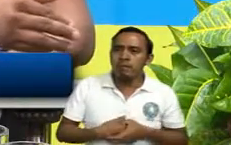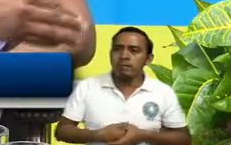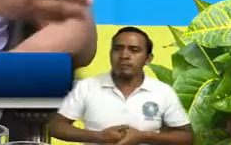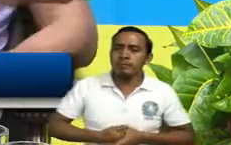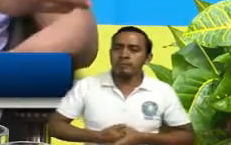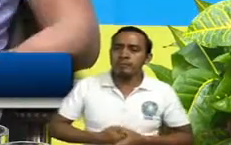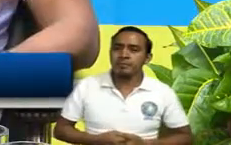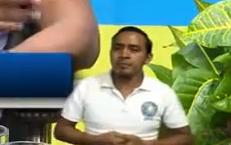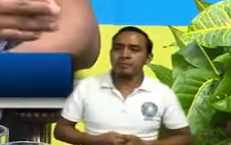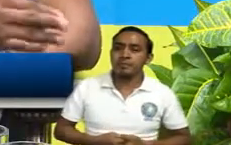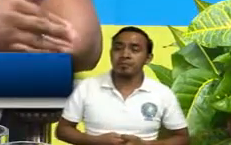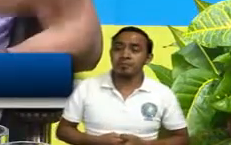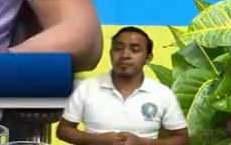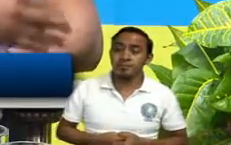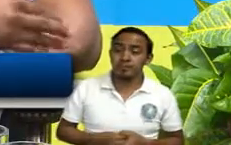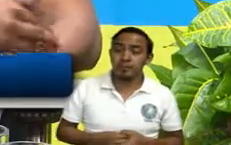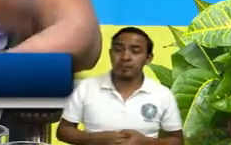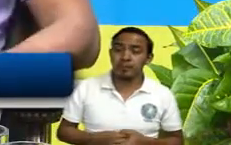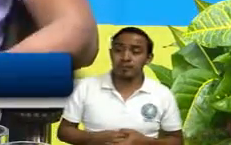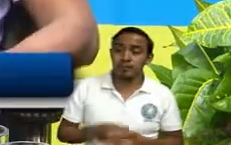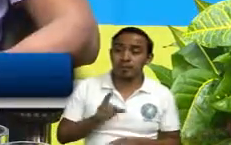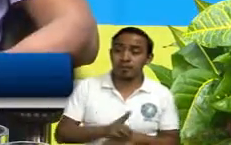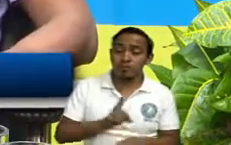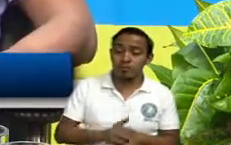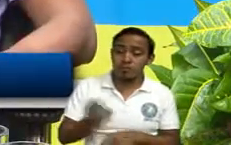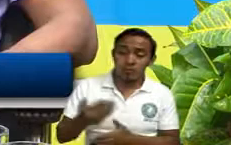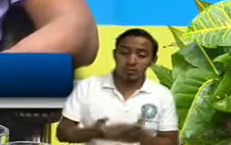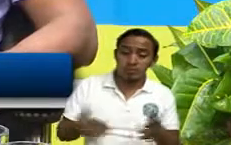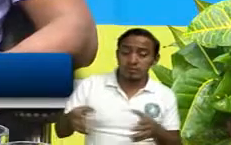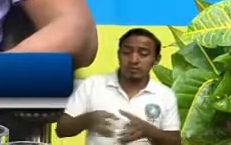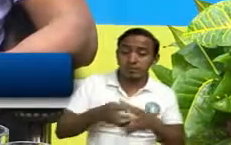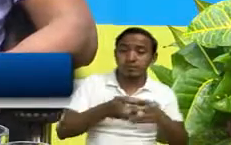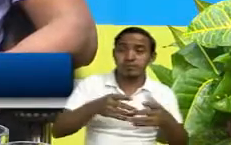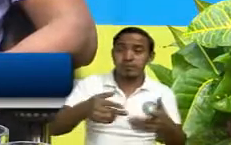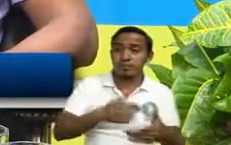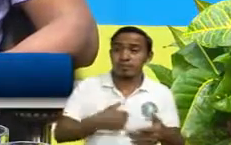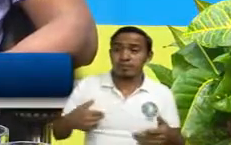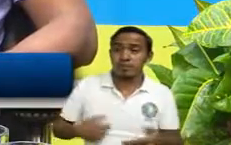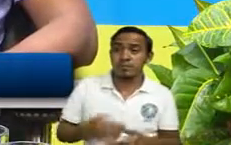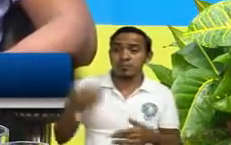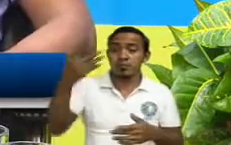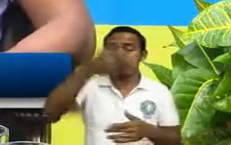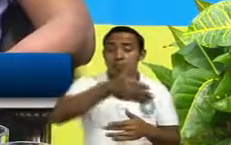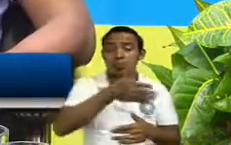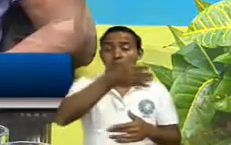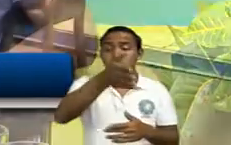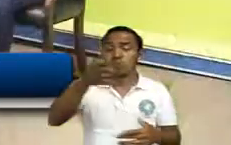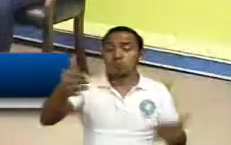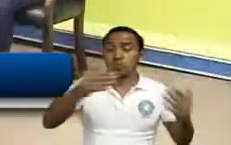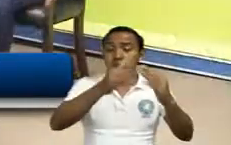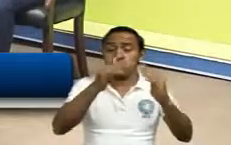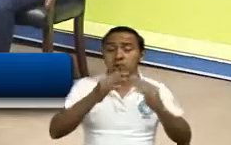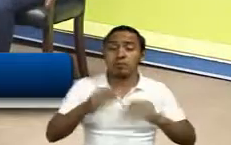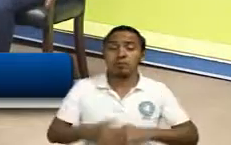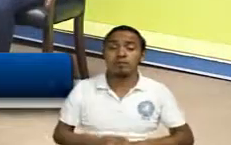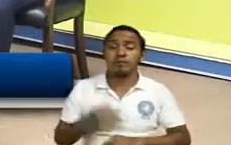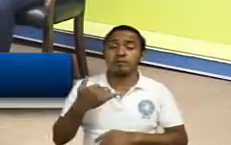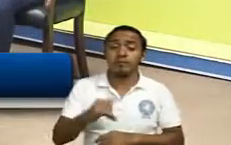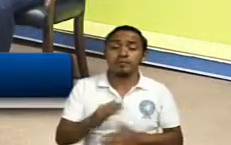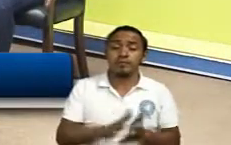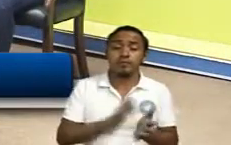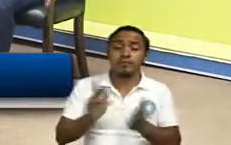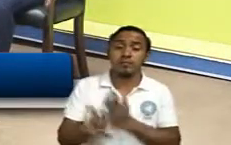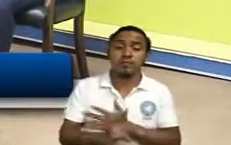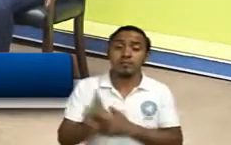ustedes, las unidades de salud, los médicos, son los que van a donde ellos viven. Domicilio. Sí. El programa Todos con